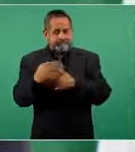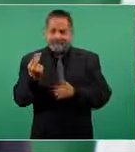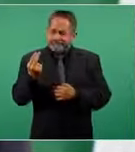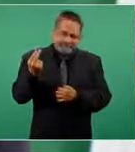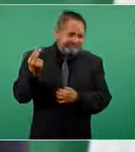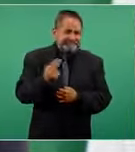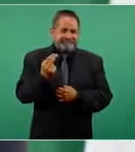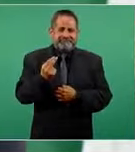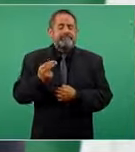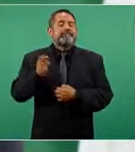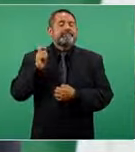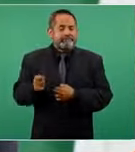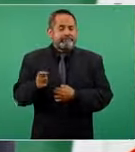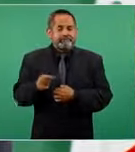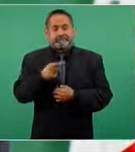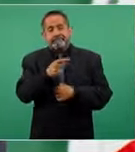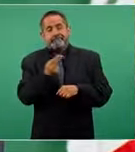siempre